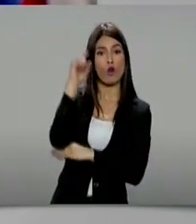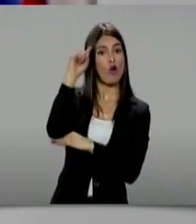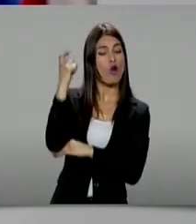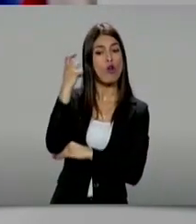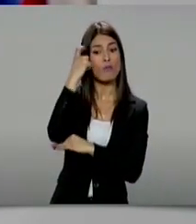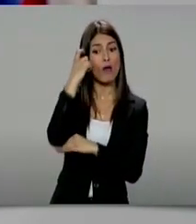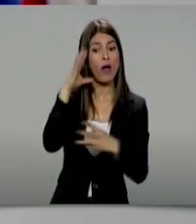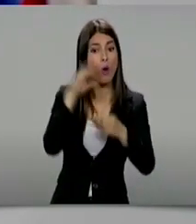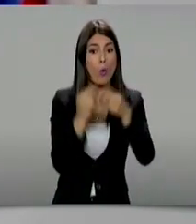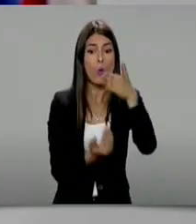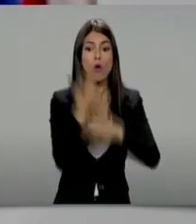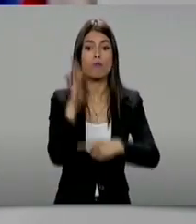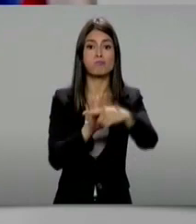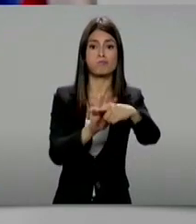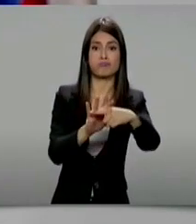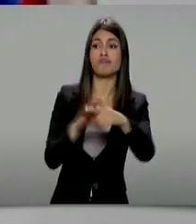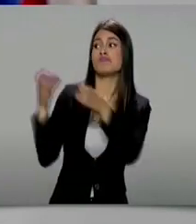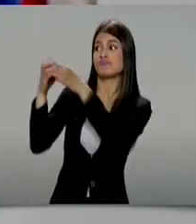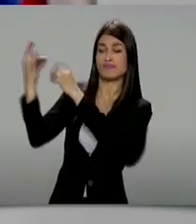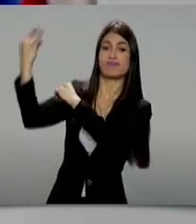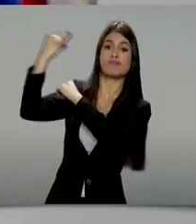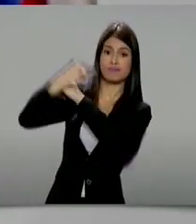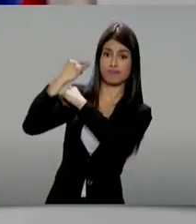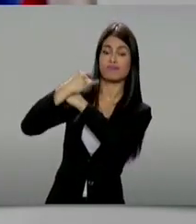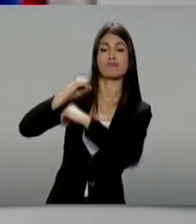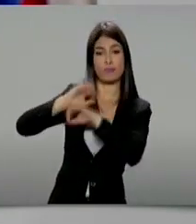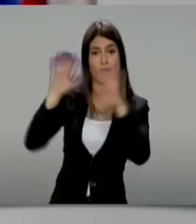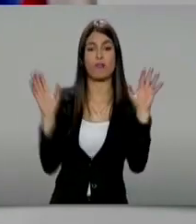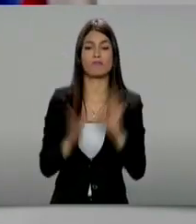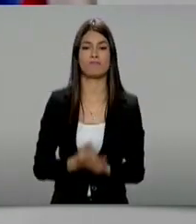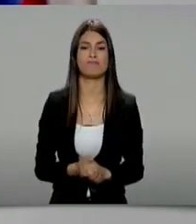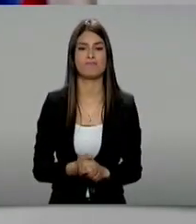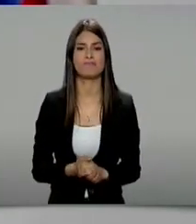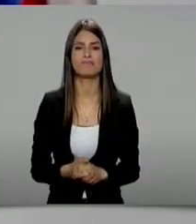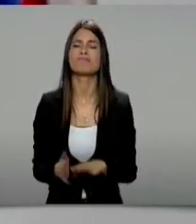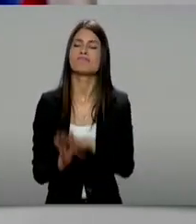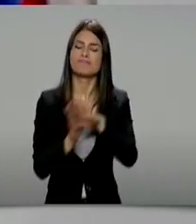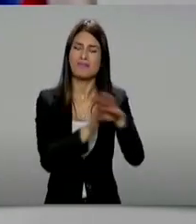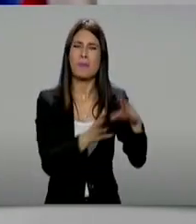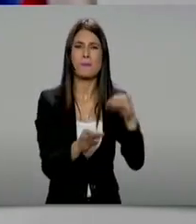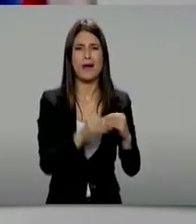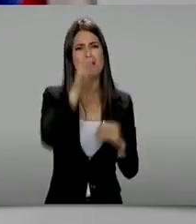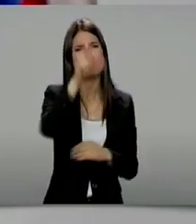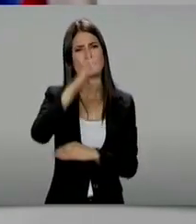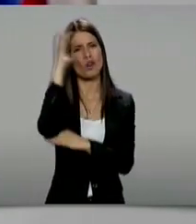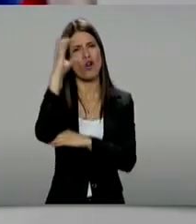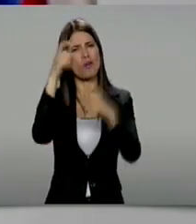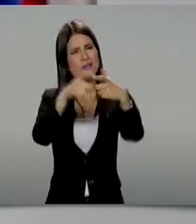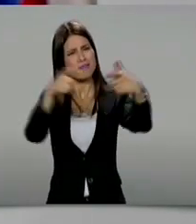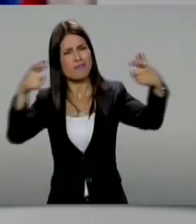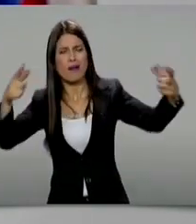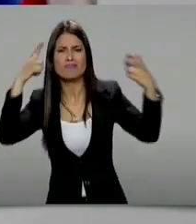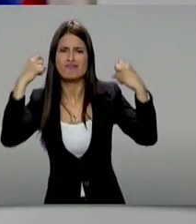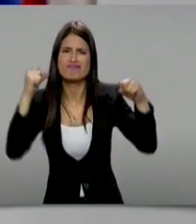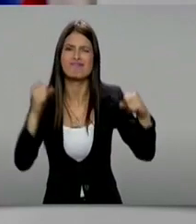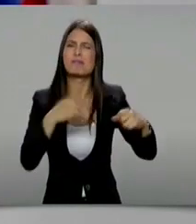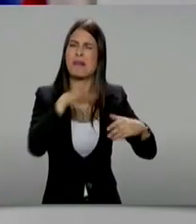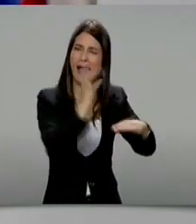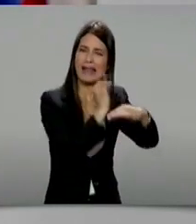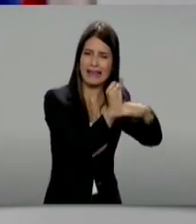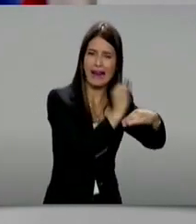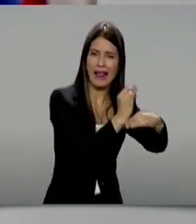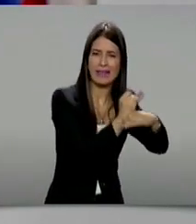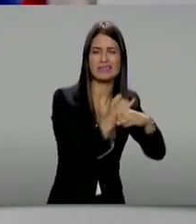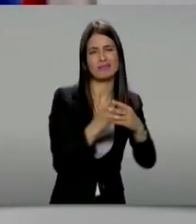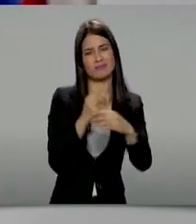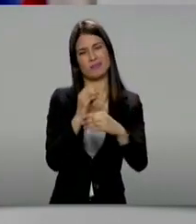de los acuerdos y una preocupación que compartieron muchos colombianos y en particular la iglesia y las organizaciones